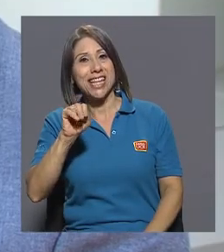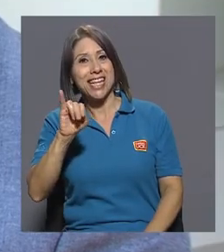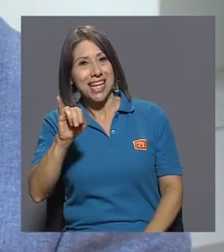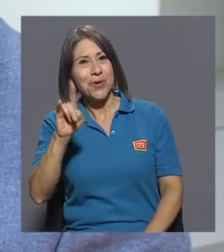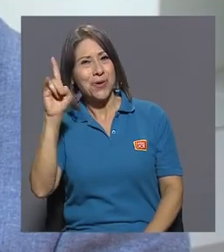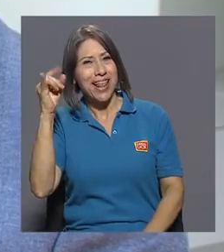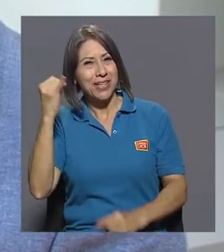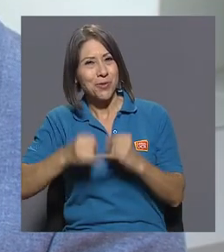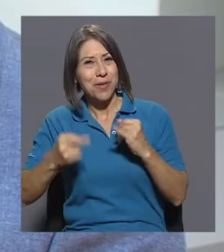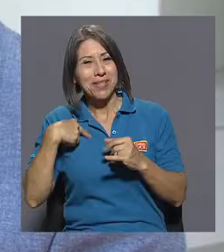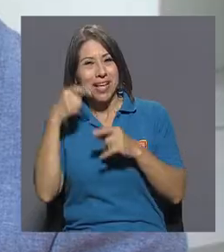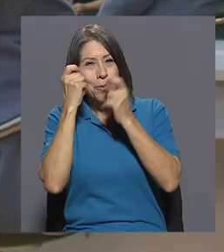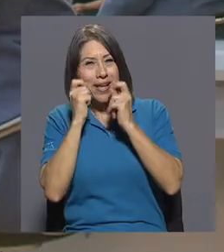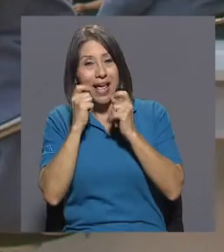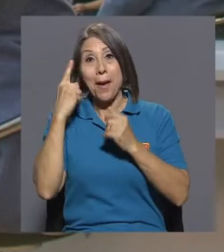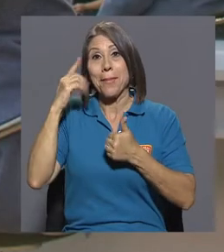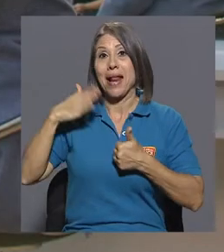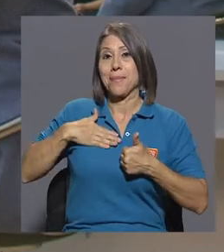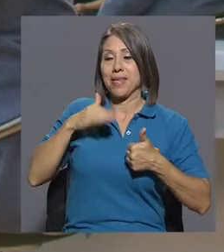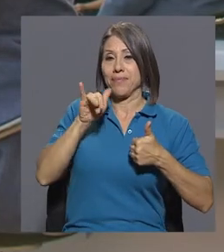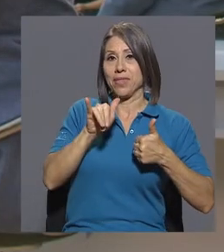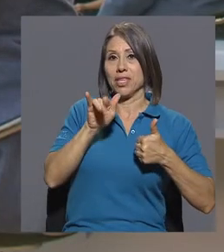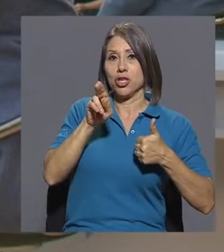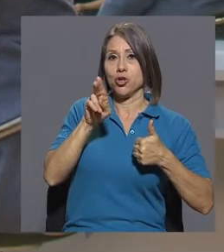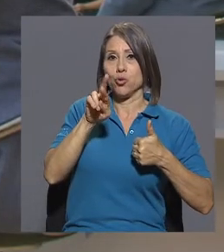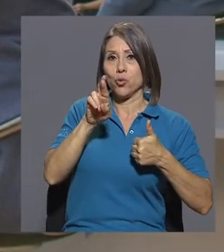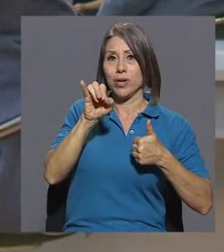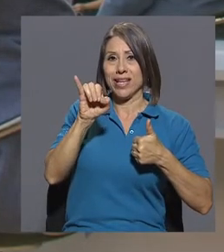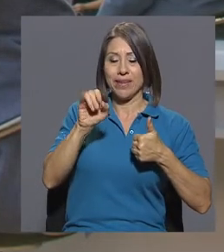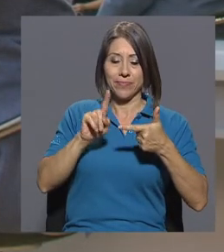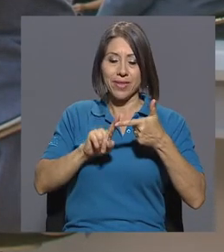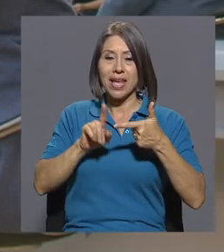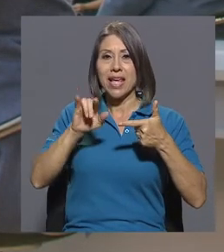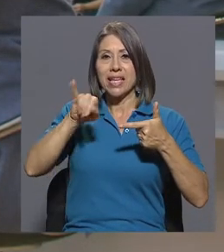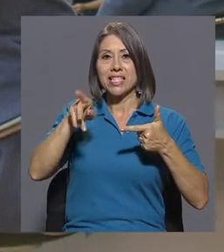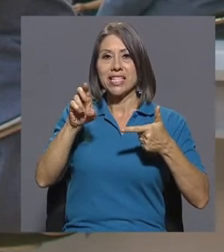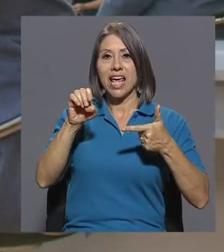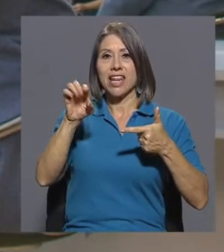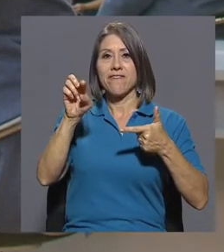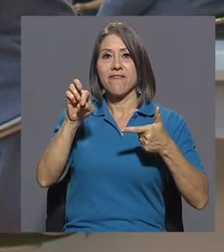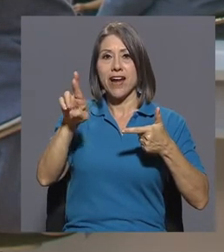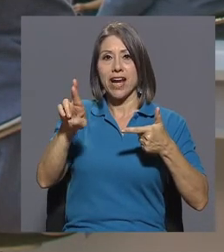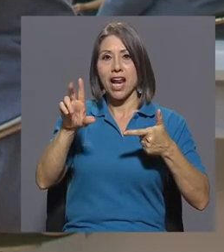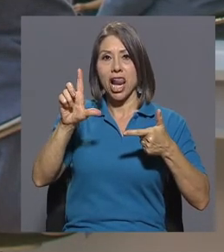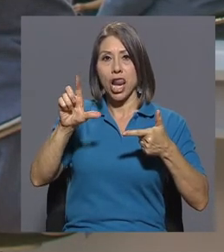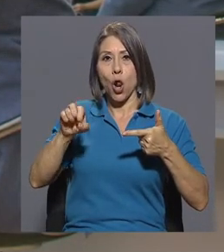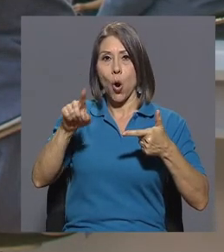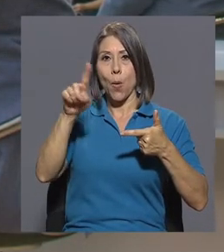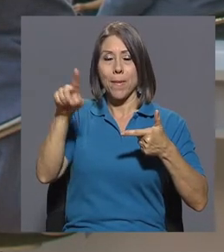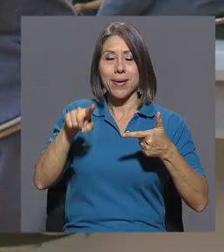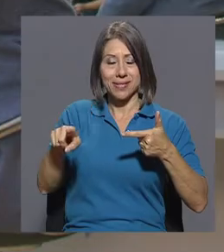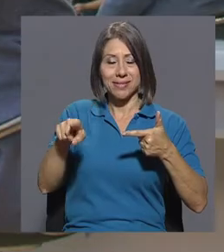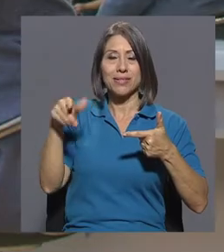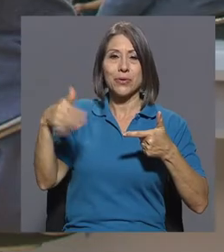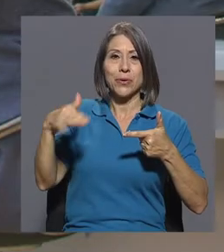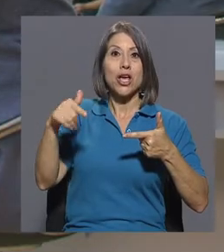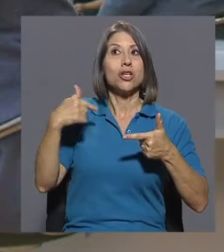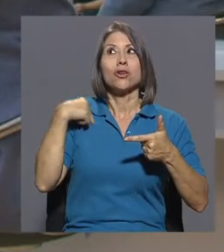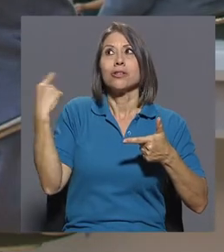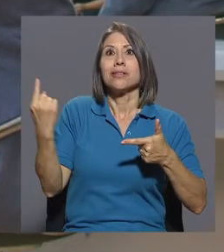Para mí, Yuri y Jennifer López en realidad son dos mujeres. Yo siempre he sido atraído a mujeres fuertes,